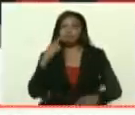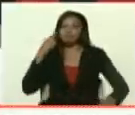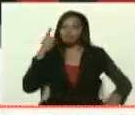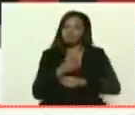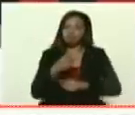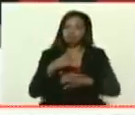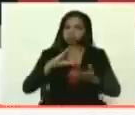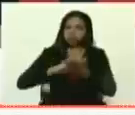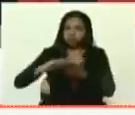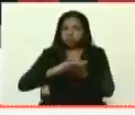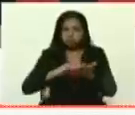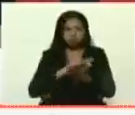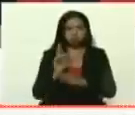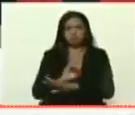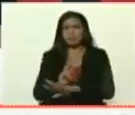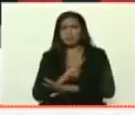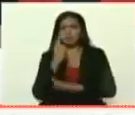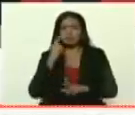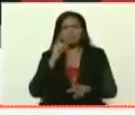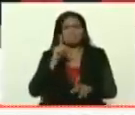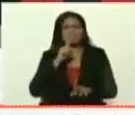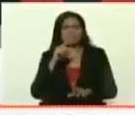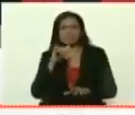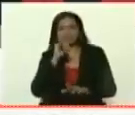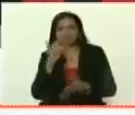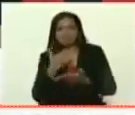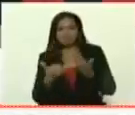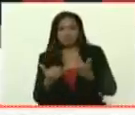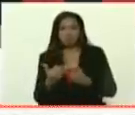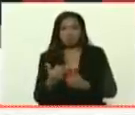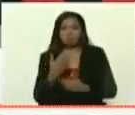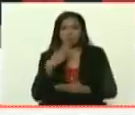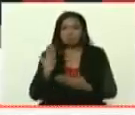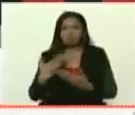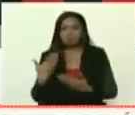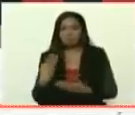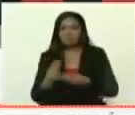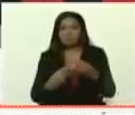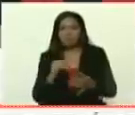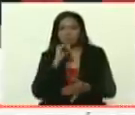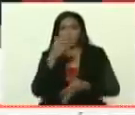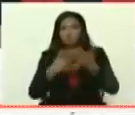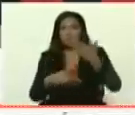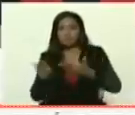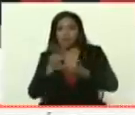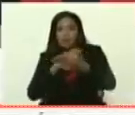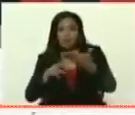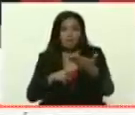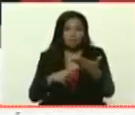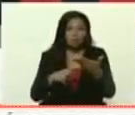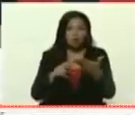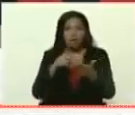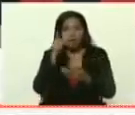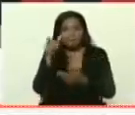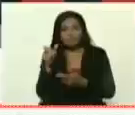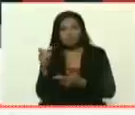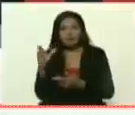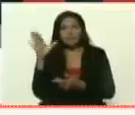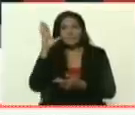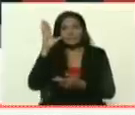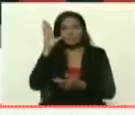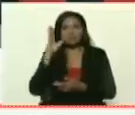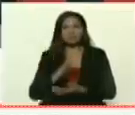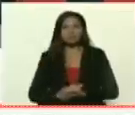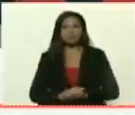una rectificación de las mentiras, falsedades, manipulaciones del informe leído por la señora Bachelet.